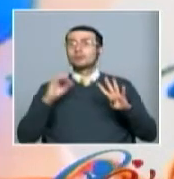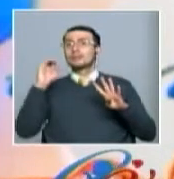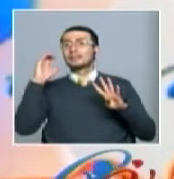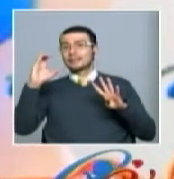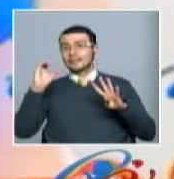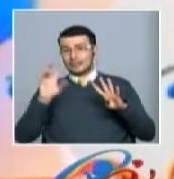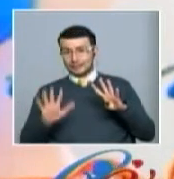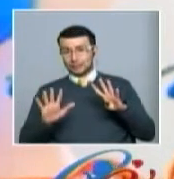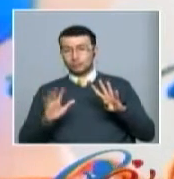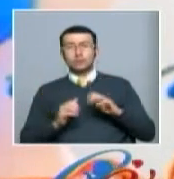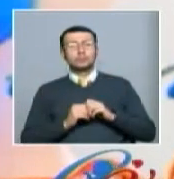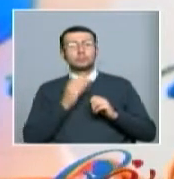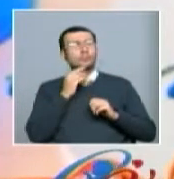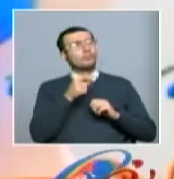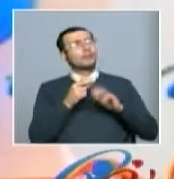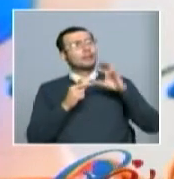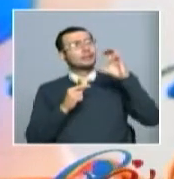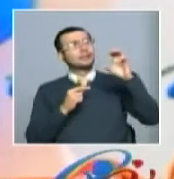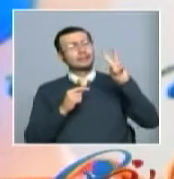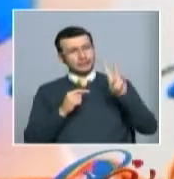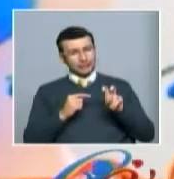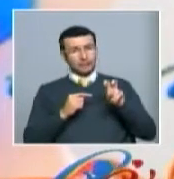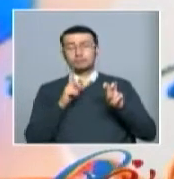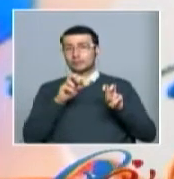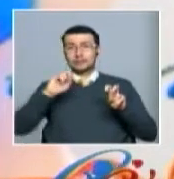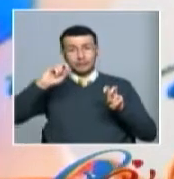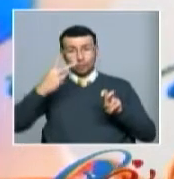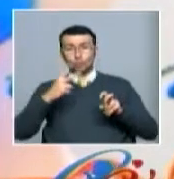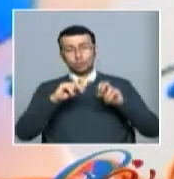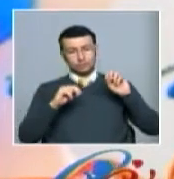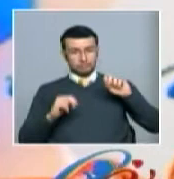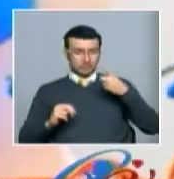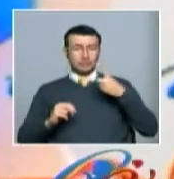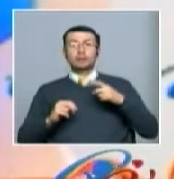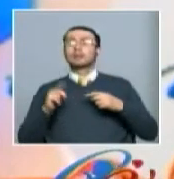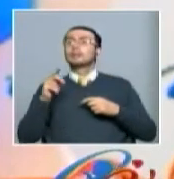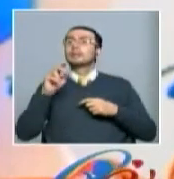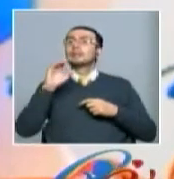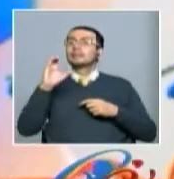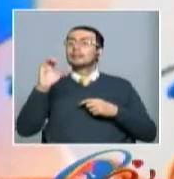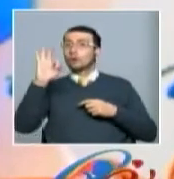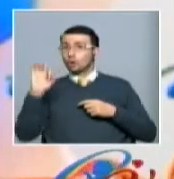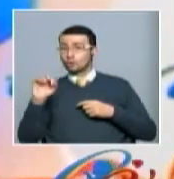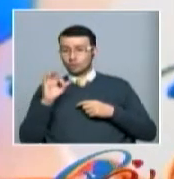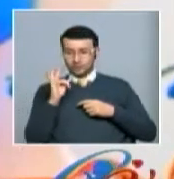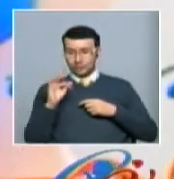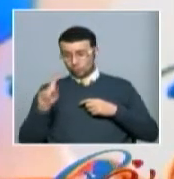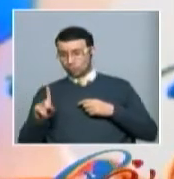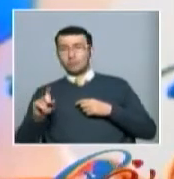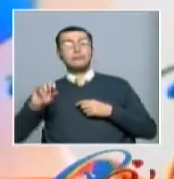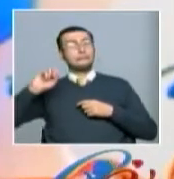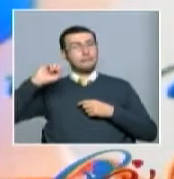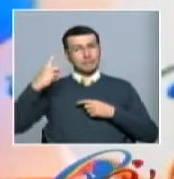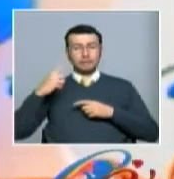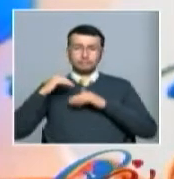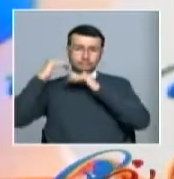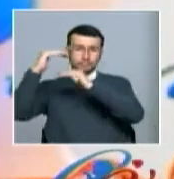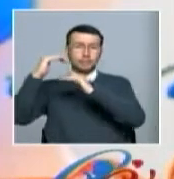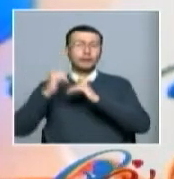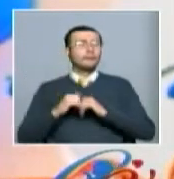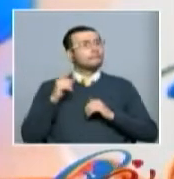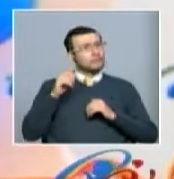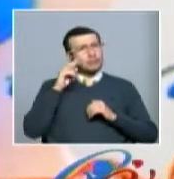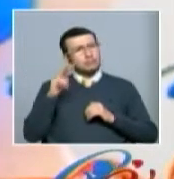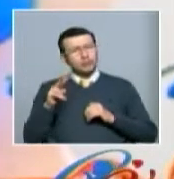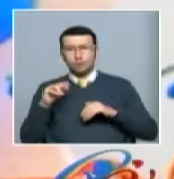tronco primario. C7 independiente es el segundo tronco primario. Y C8 y T1 forman el tercer tronco primario. Ahí se ve cómo